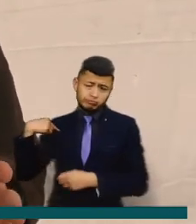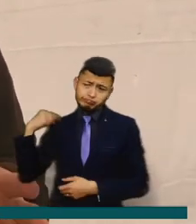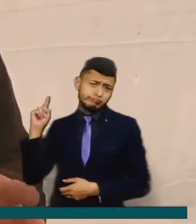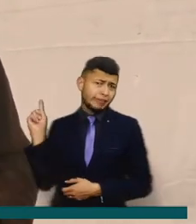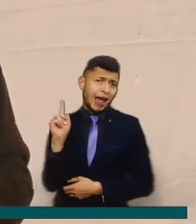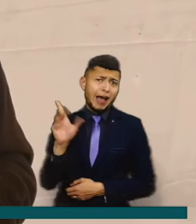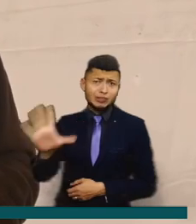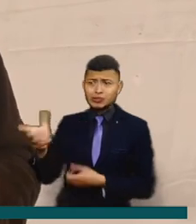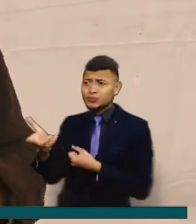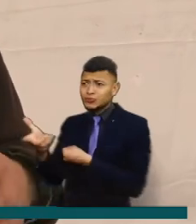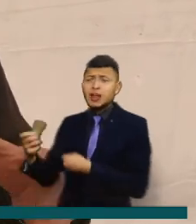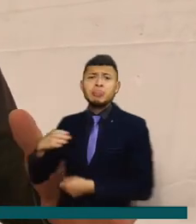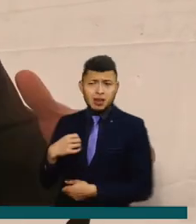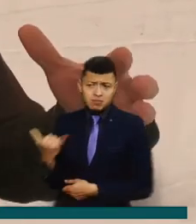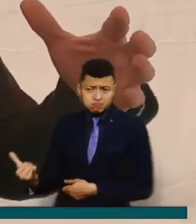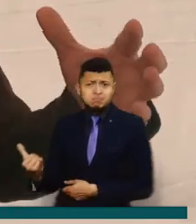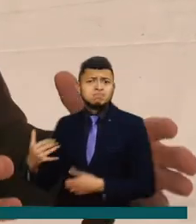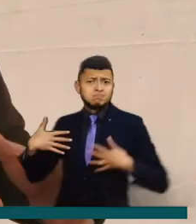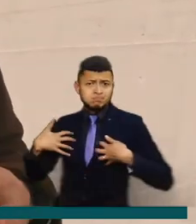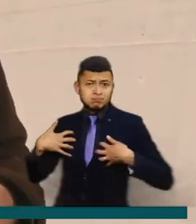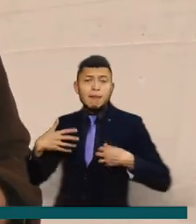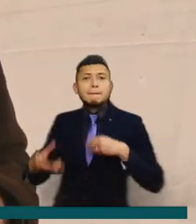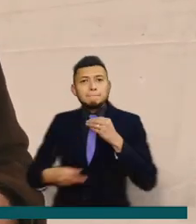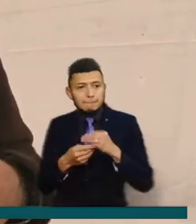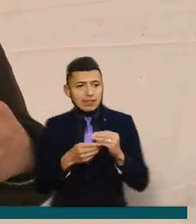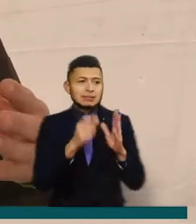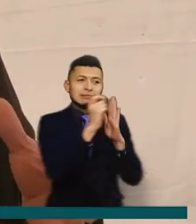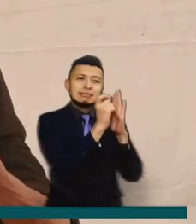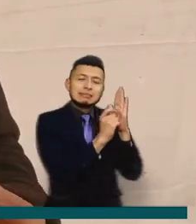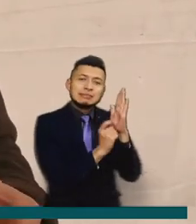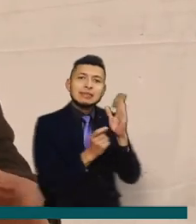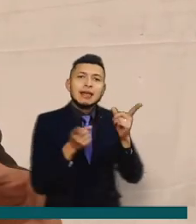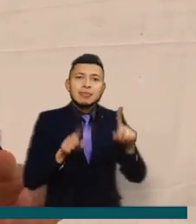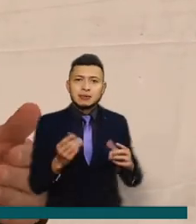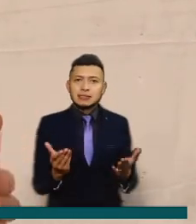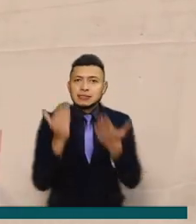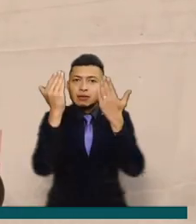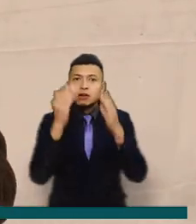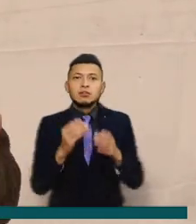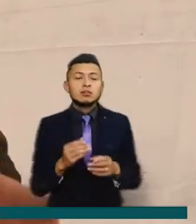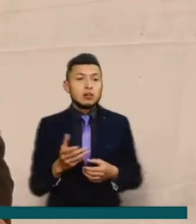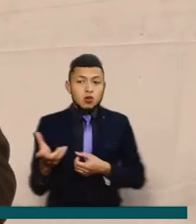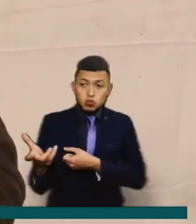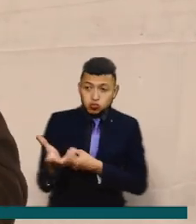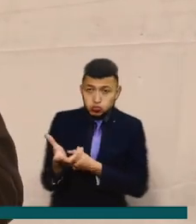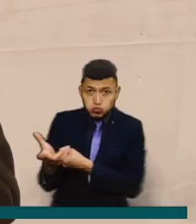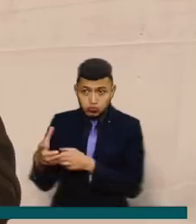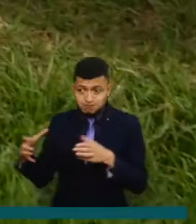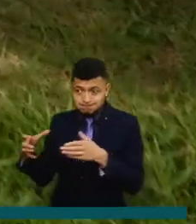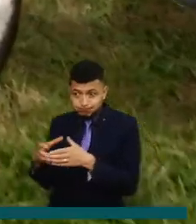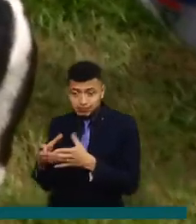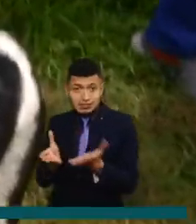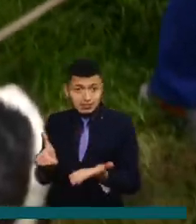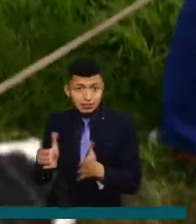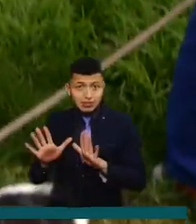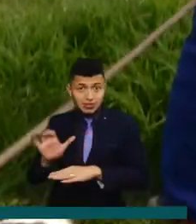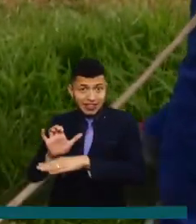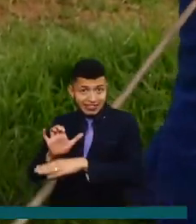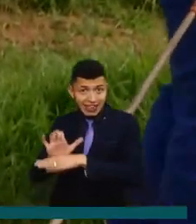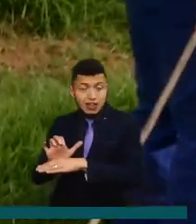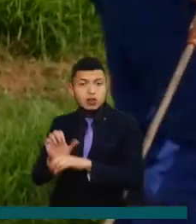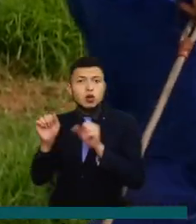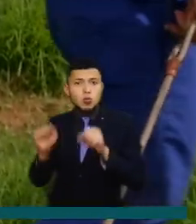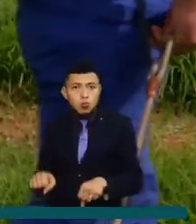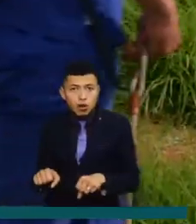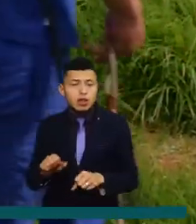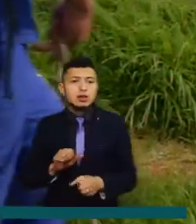de muchos años atrás, como aquellos parámetros que nos van a permitir que los bomberos y servidores de la entidad también